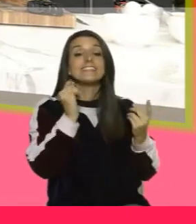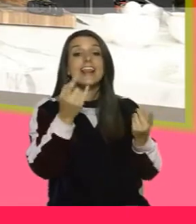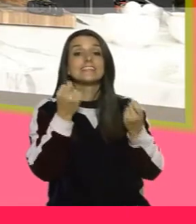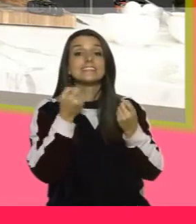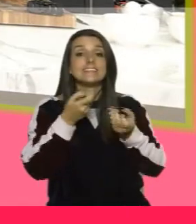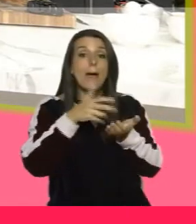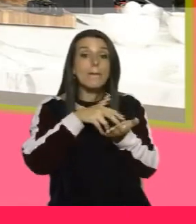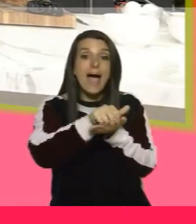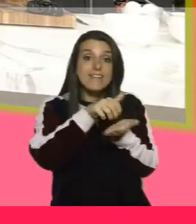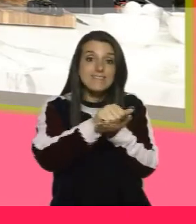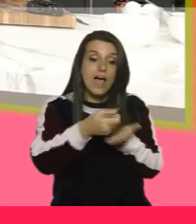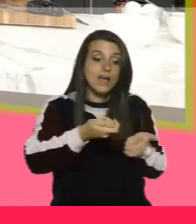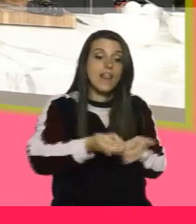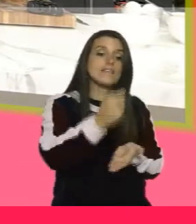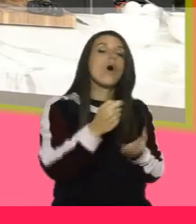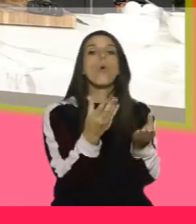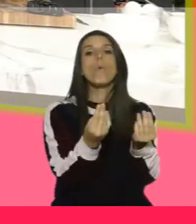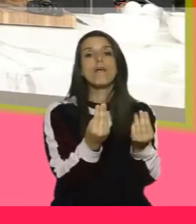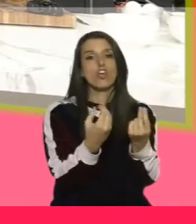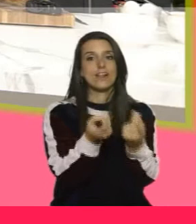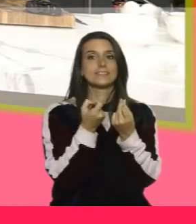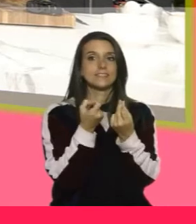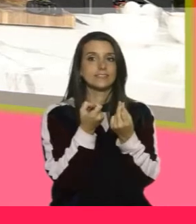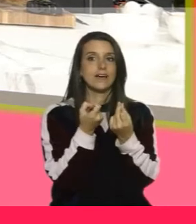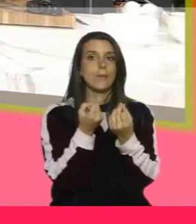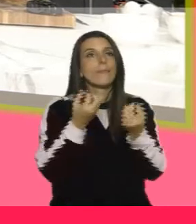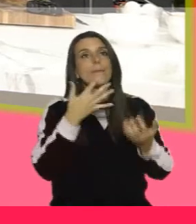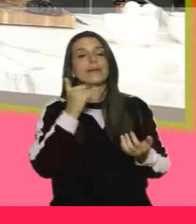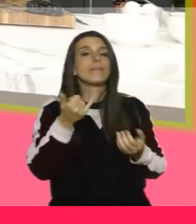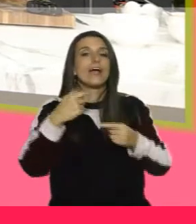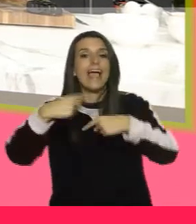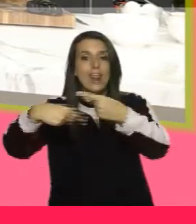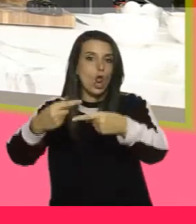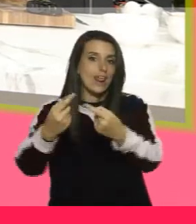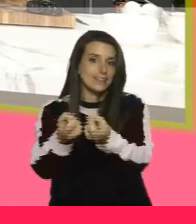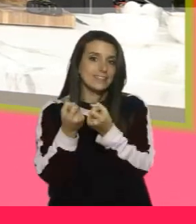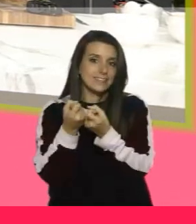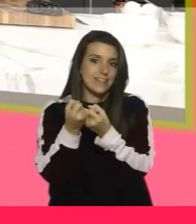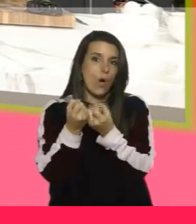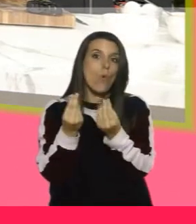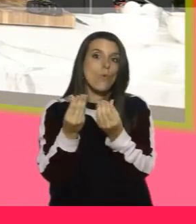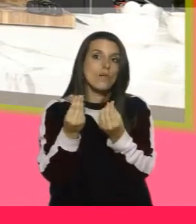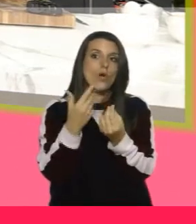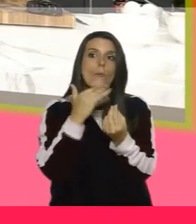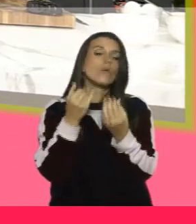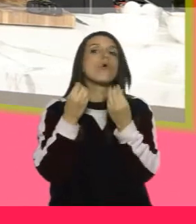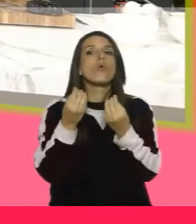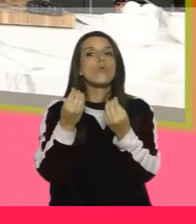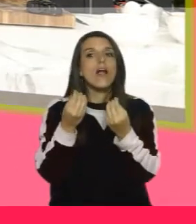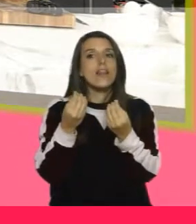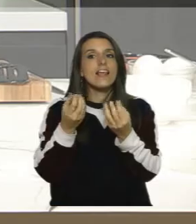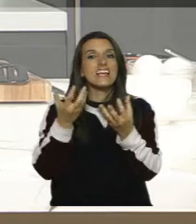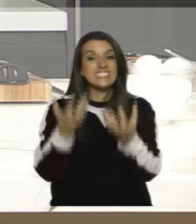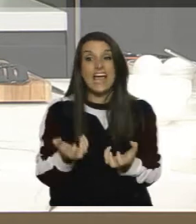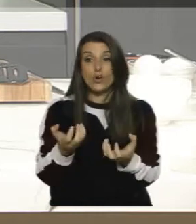lasaña mantenga humedad. ¿Ah? Porque como cuando hacemos canelones o cuando hacemos crepes, si dejamos la parte de la masa